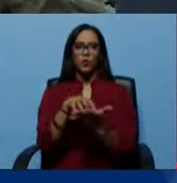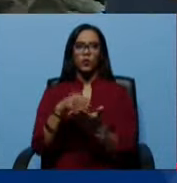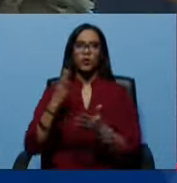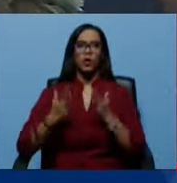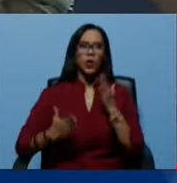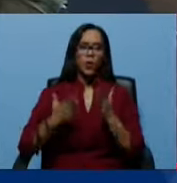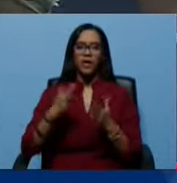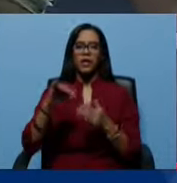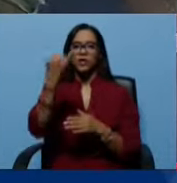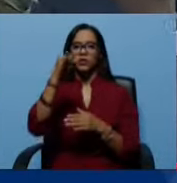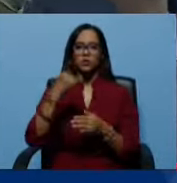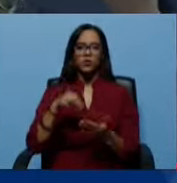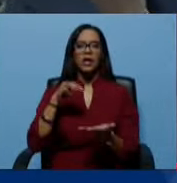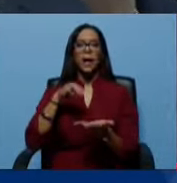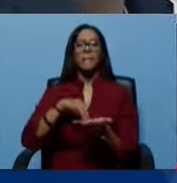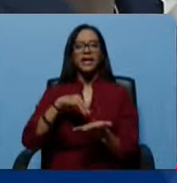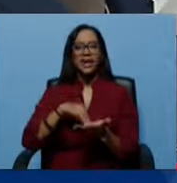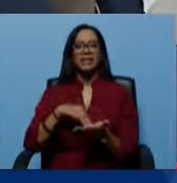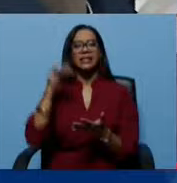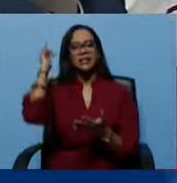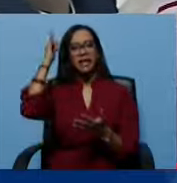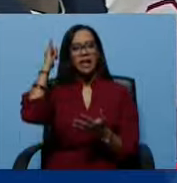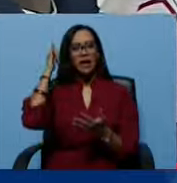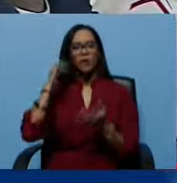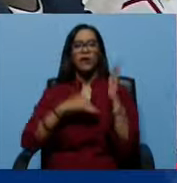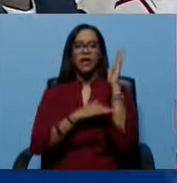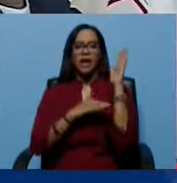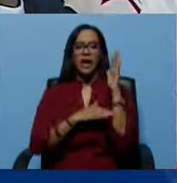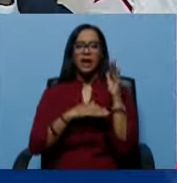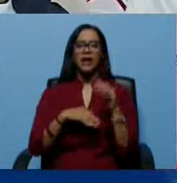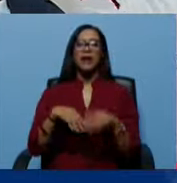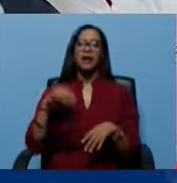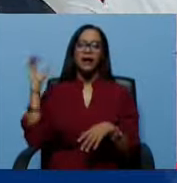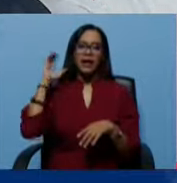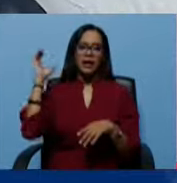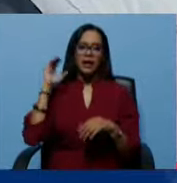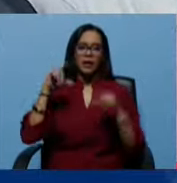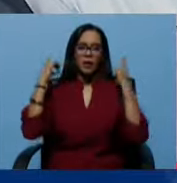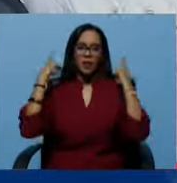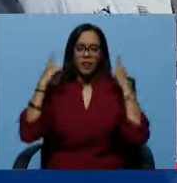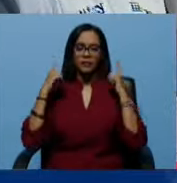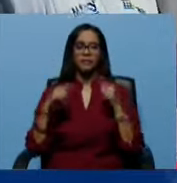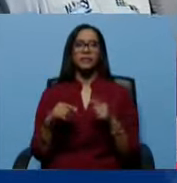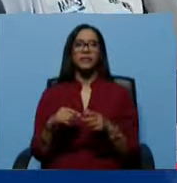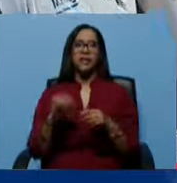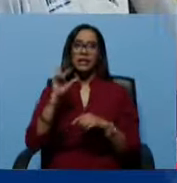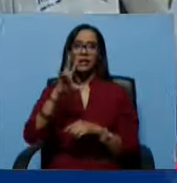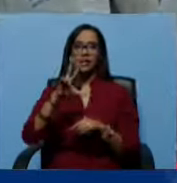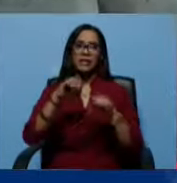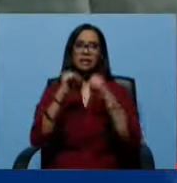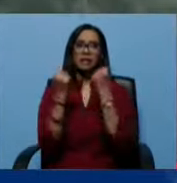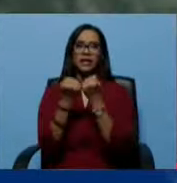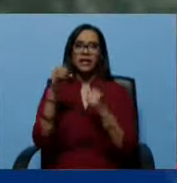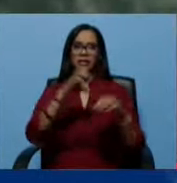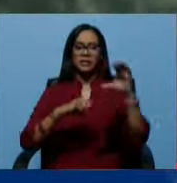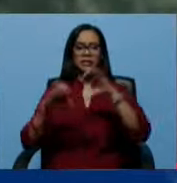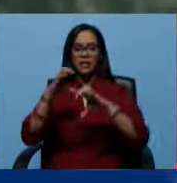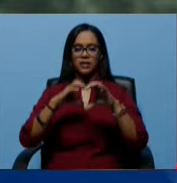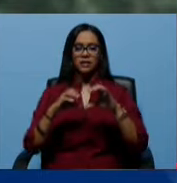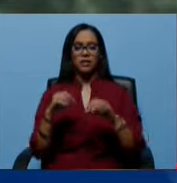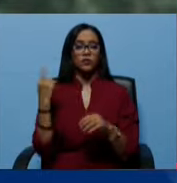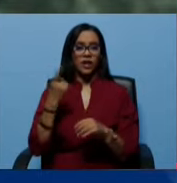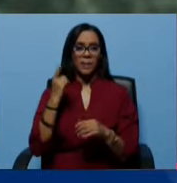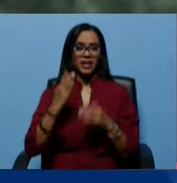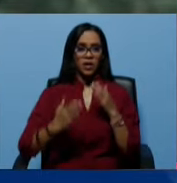Zulia, Miranda, Yaracuy, Lara, Caracas y La Guaira. 3 salas de ciencia. Así que solamente en